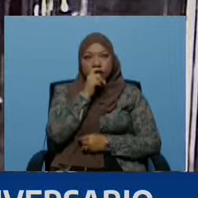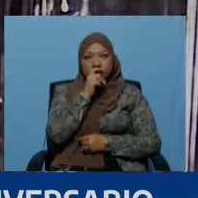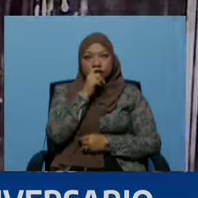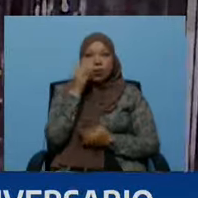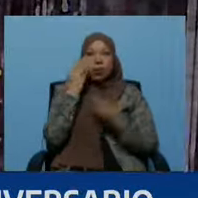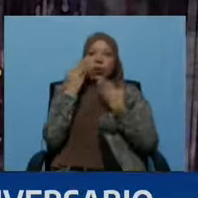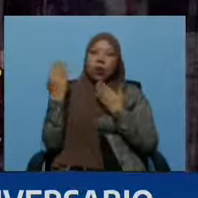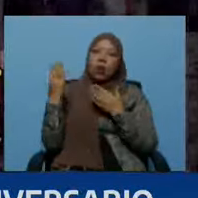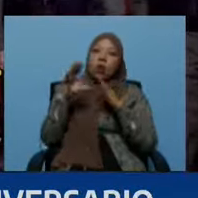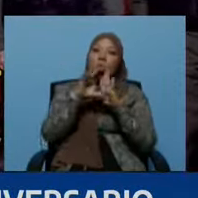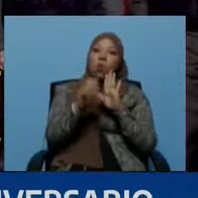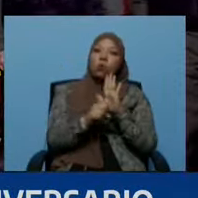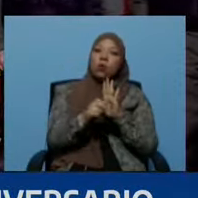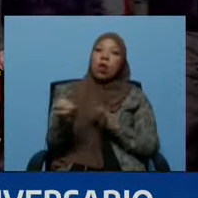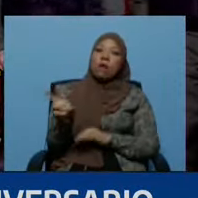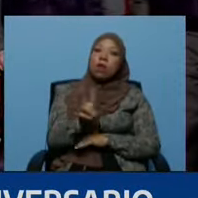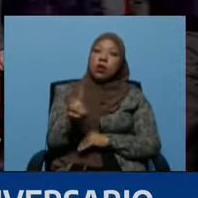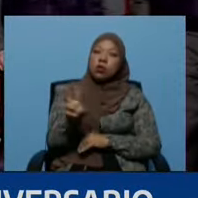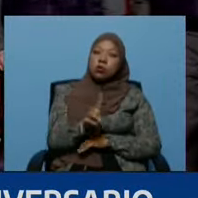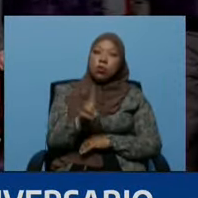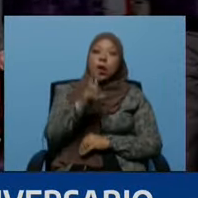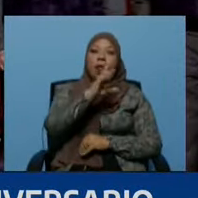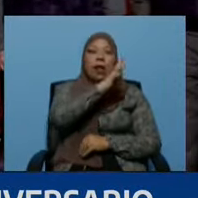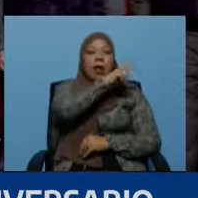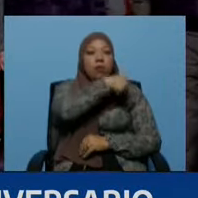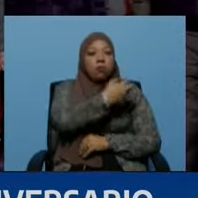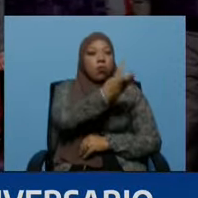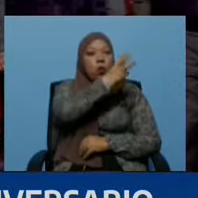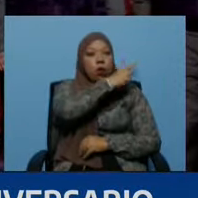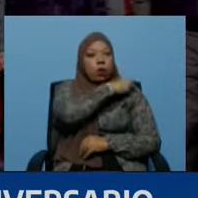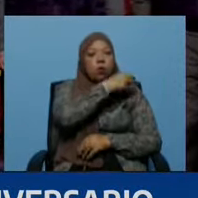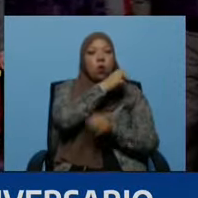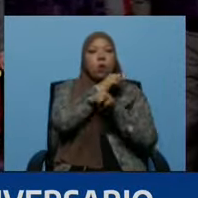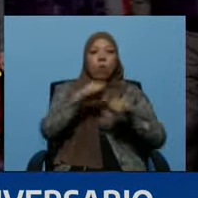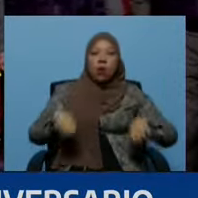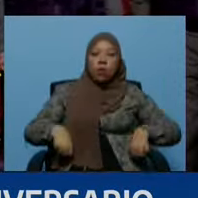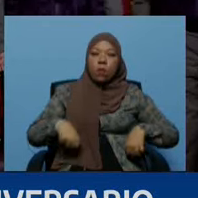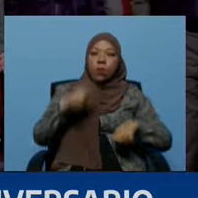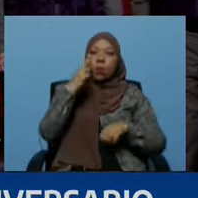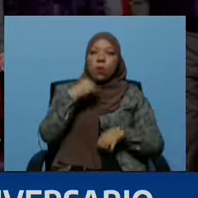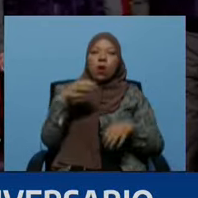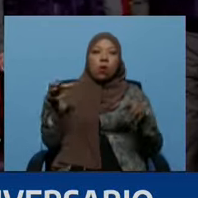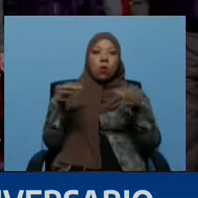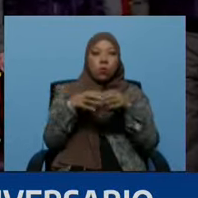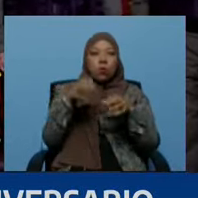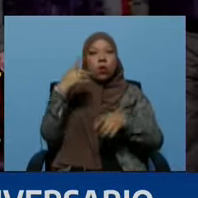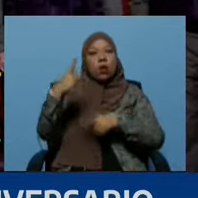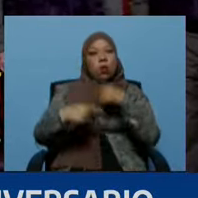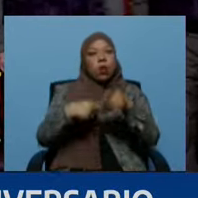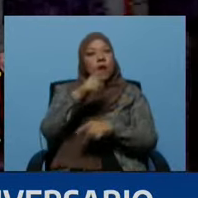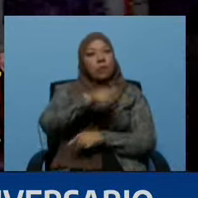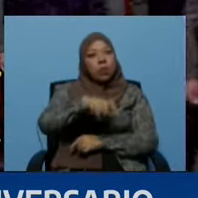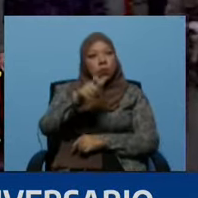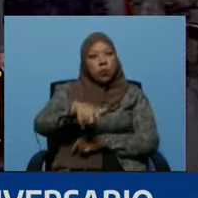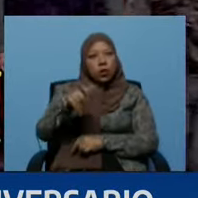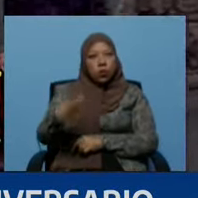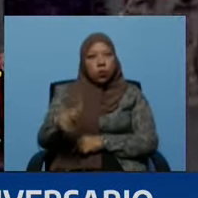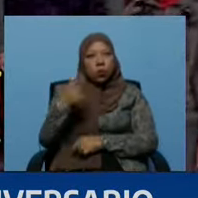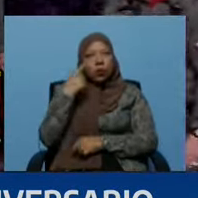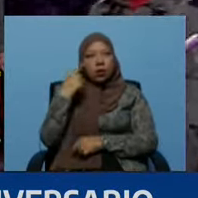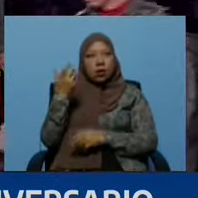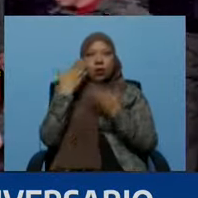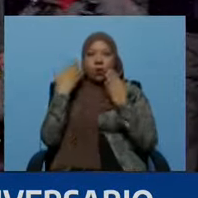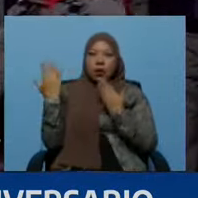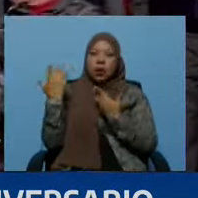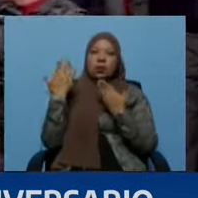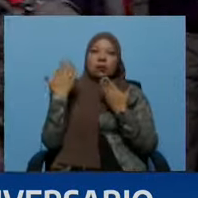de la República Bolivariana de Venezuela, comandante en jefe de la Fuerza Armada Nacional Bolivariana. Por el componente Ejército Bolivariano, general de división Dilio